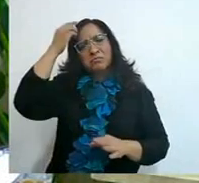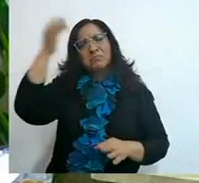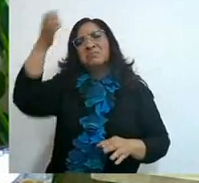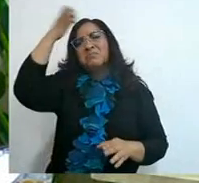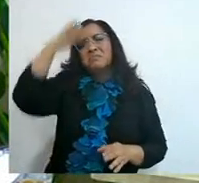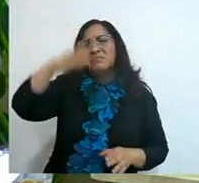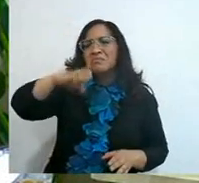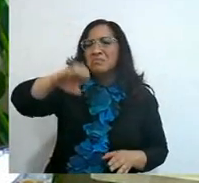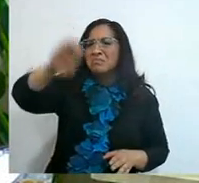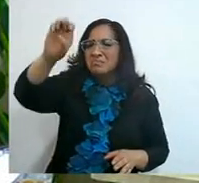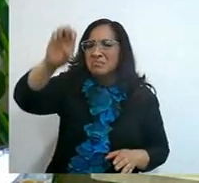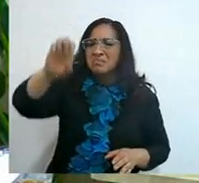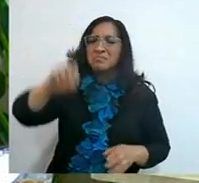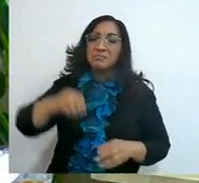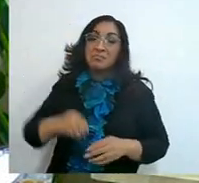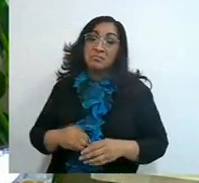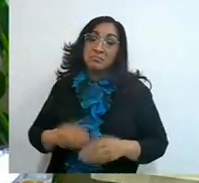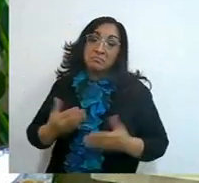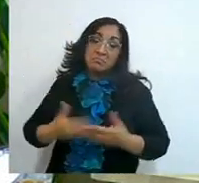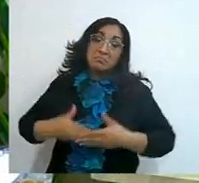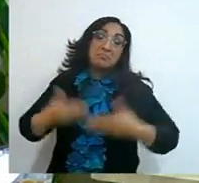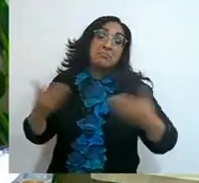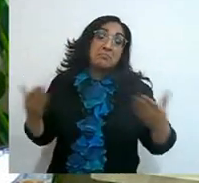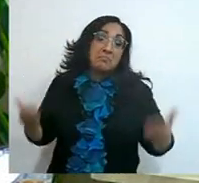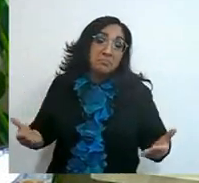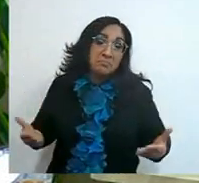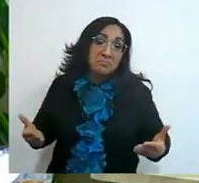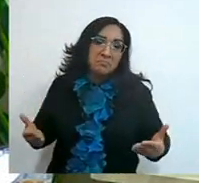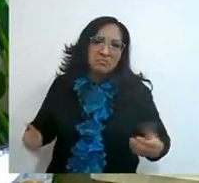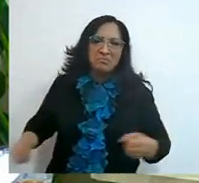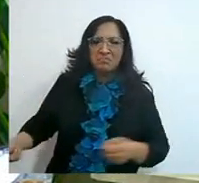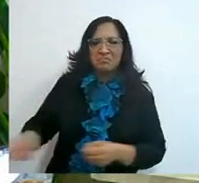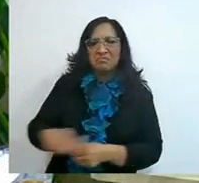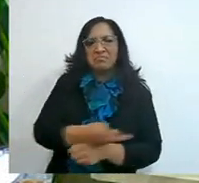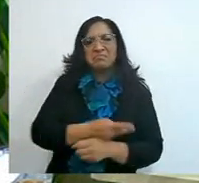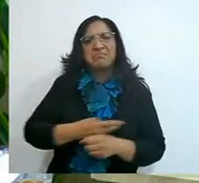Si no era espíritu céntrica, ahora llena de ángeles.